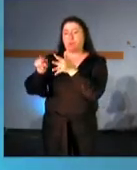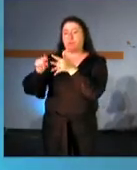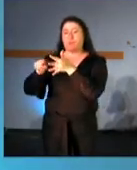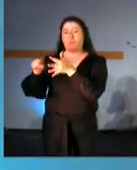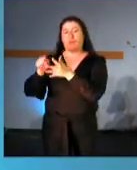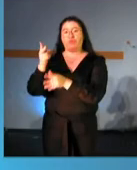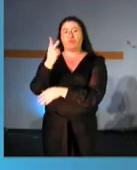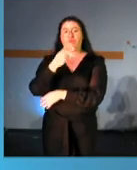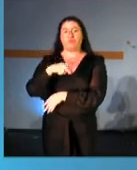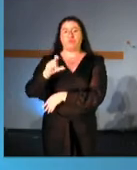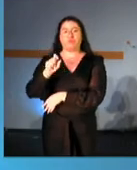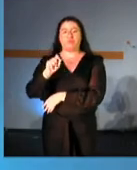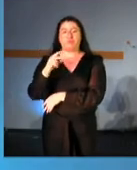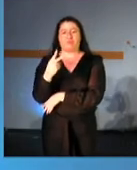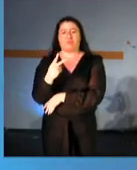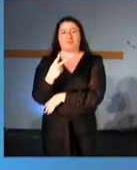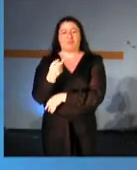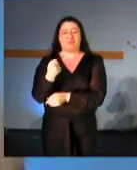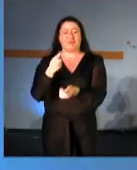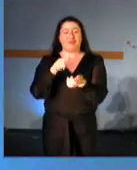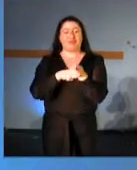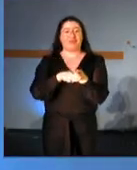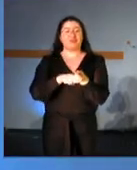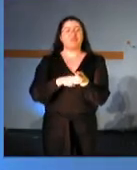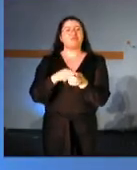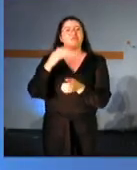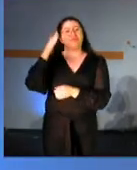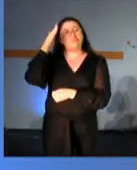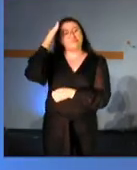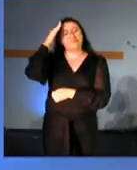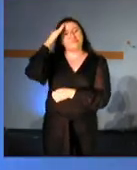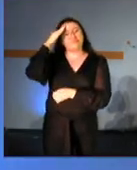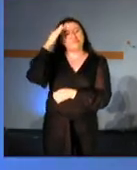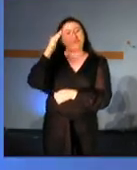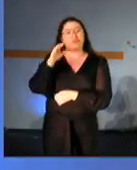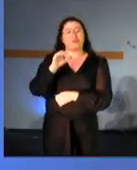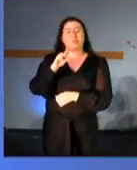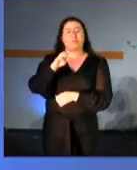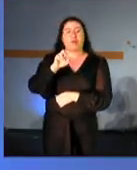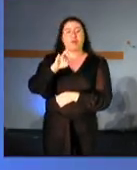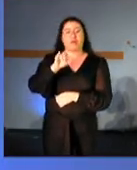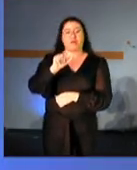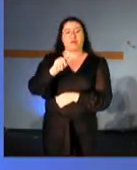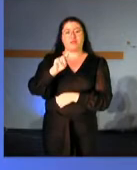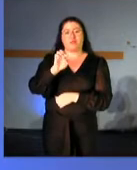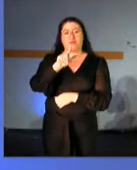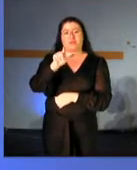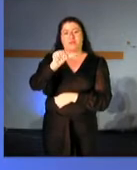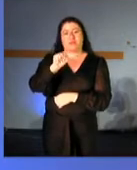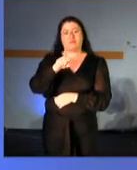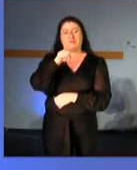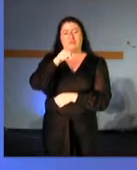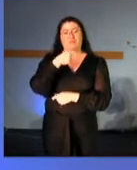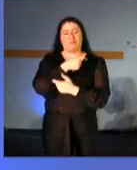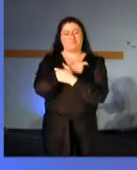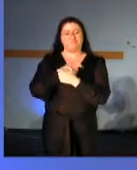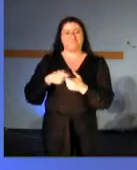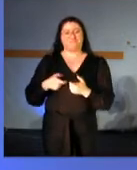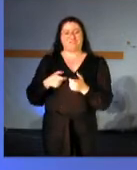políticos, dentro de los cuales estaba la comandante guerrillera Dora María Telle y otro héroe de esta